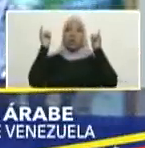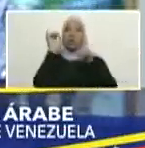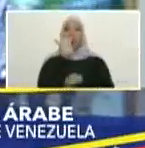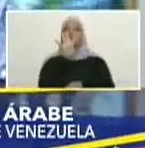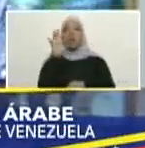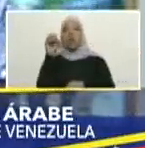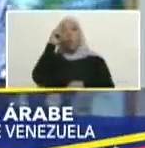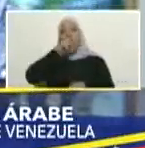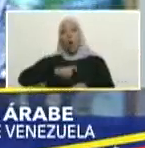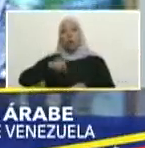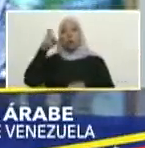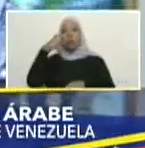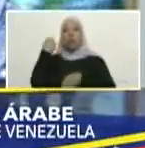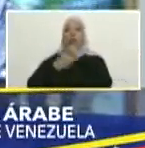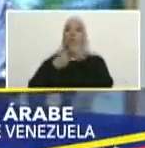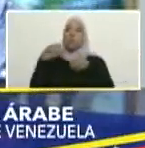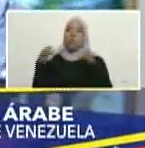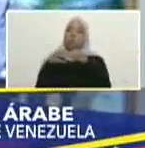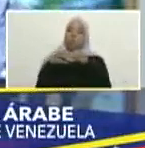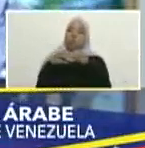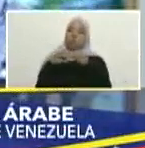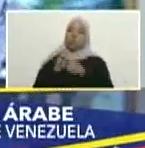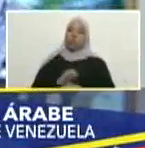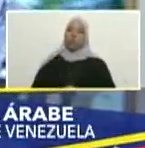50 aniversario de creación.